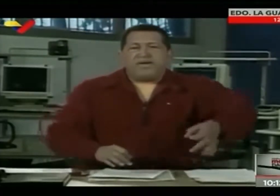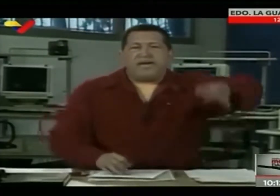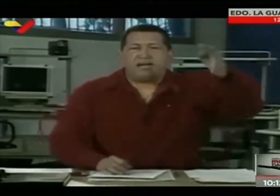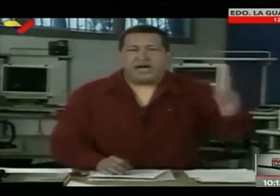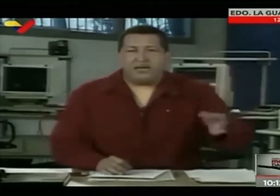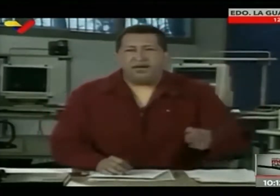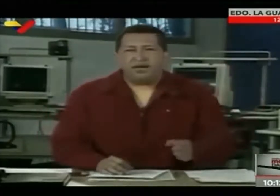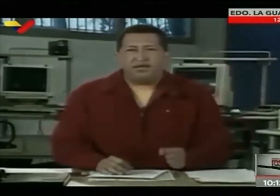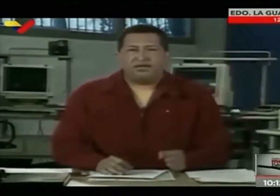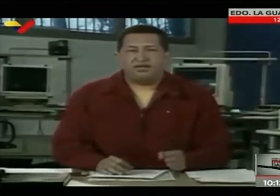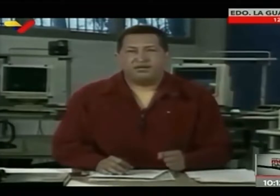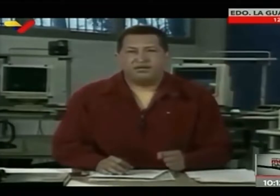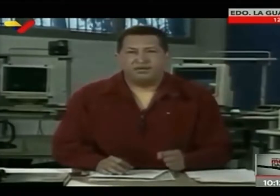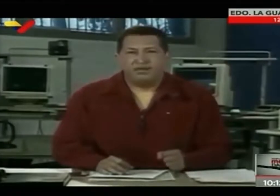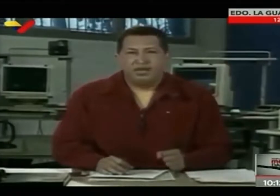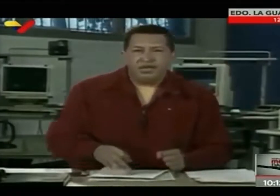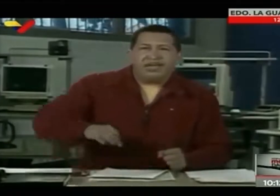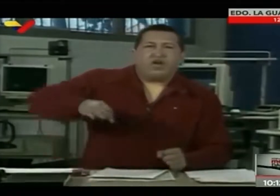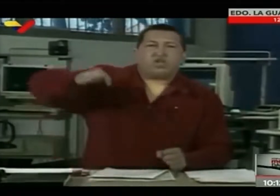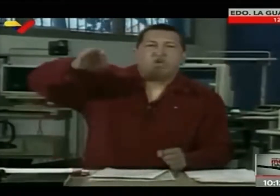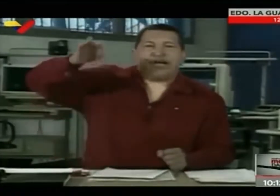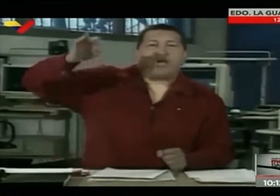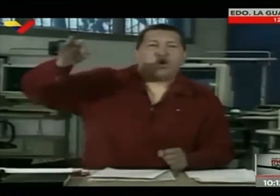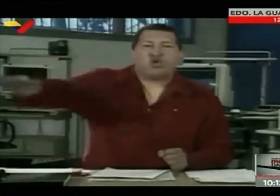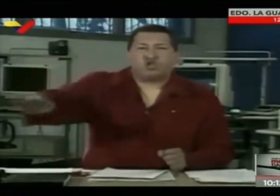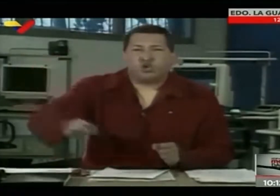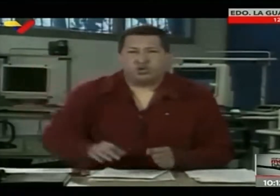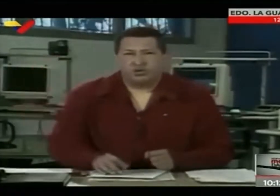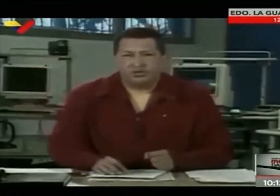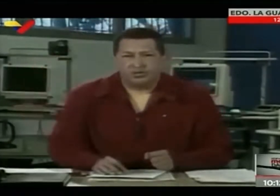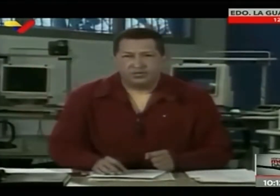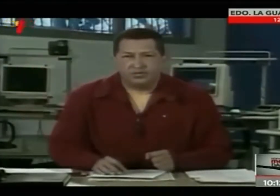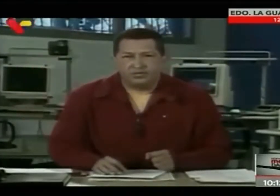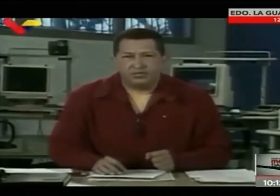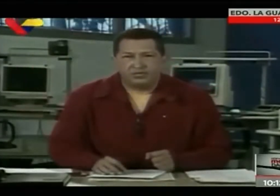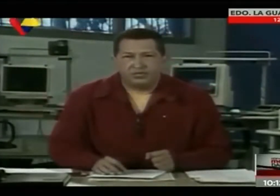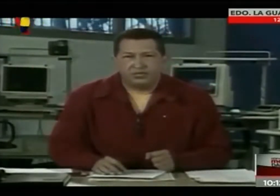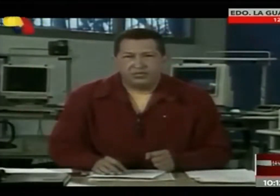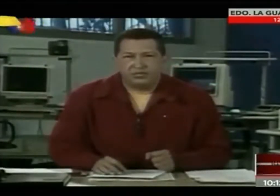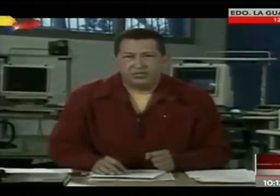con un pie en el Caribe y el otro en el Cono Sur,